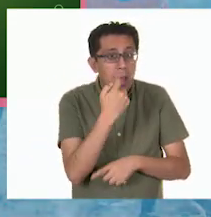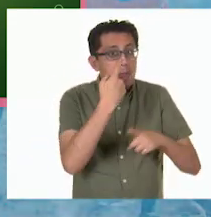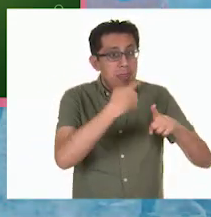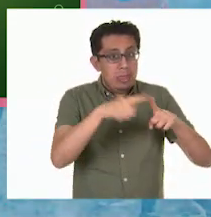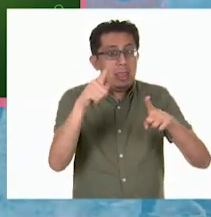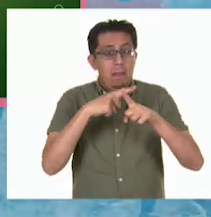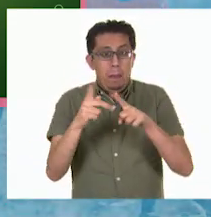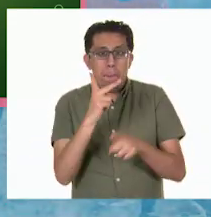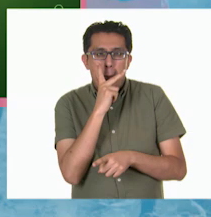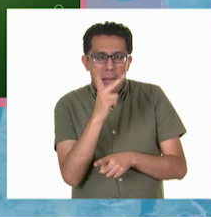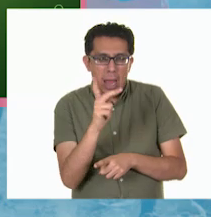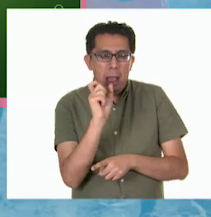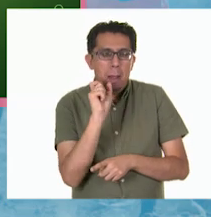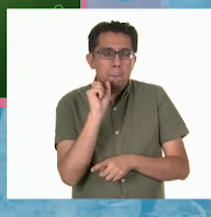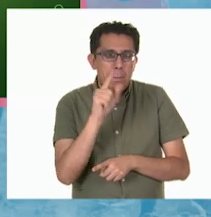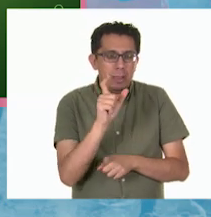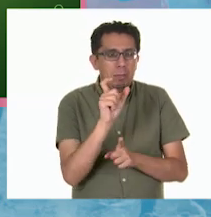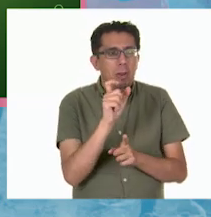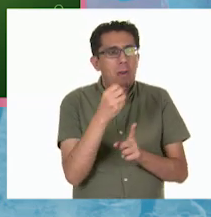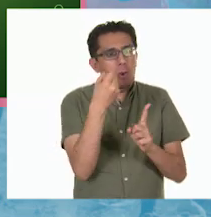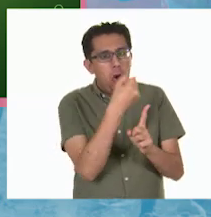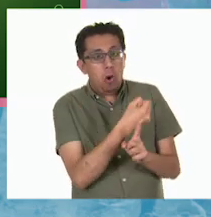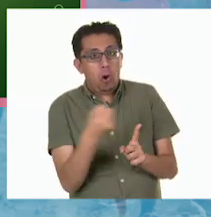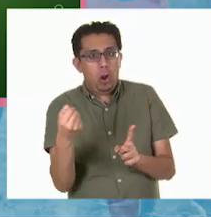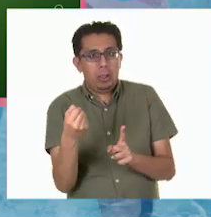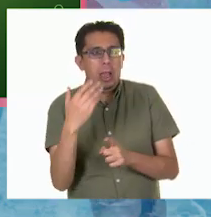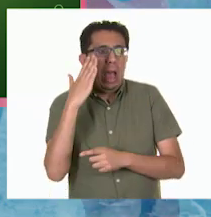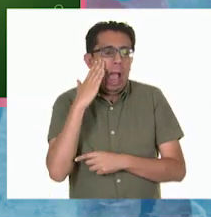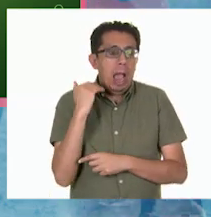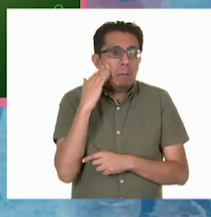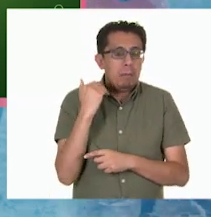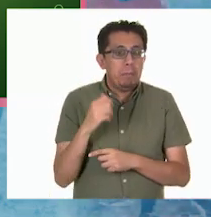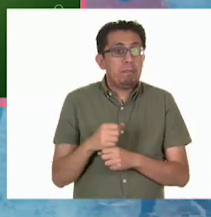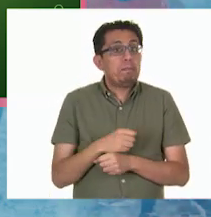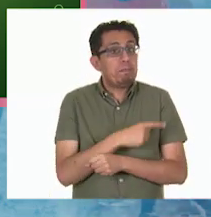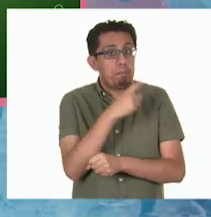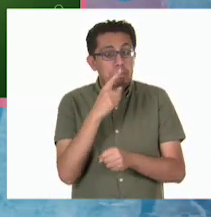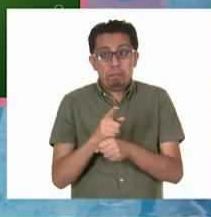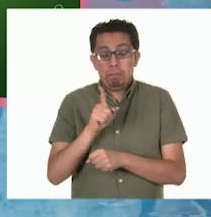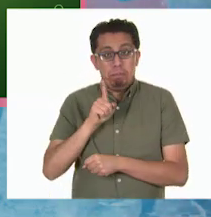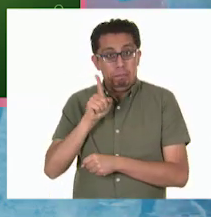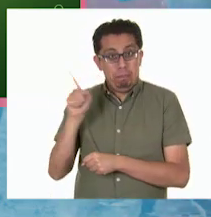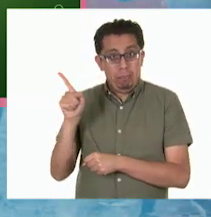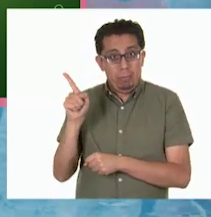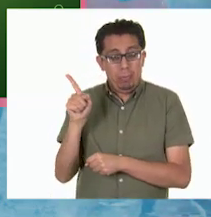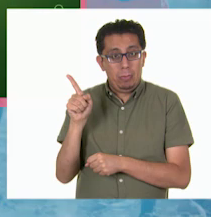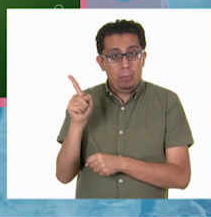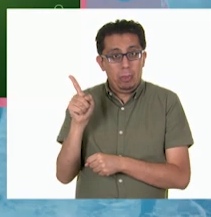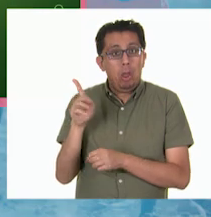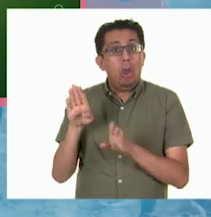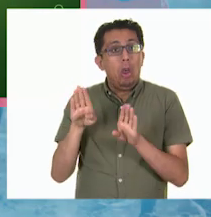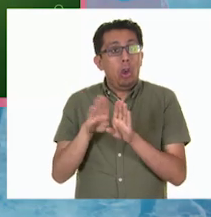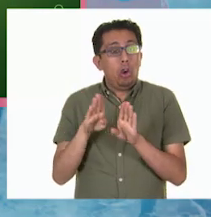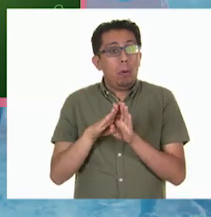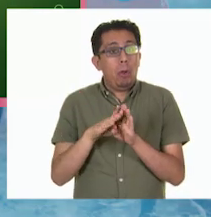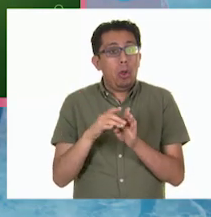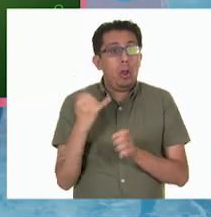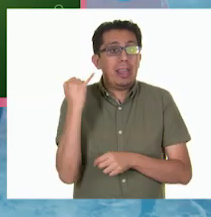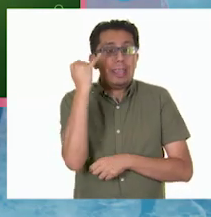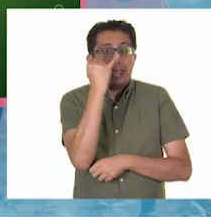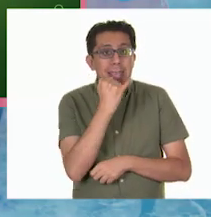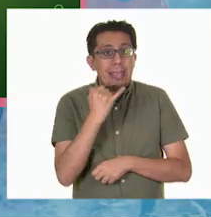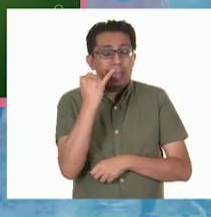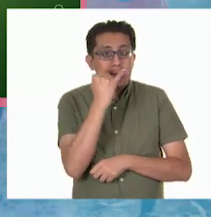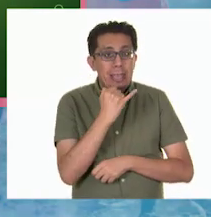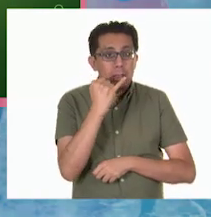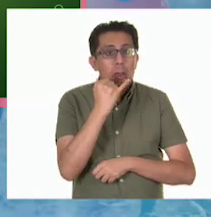y frases de cortesía. Estas son, veamos primeramente cómo se escribe en maya, después